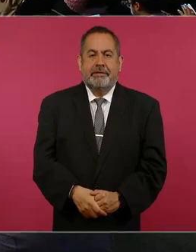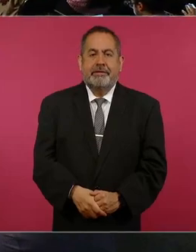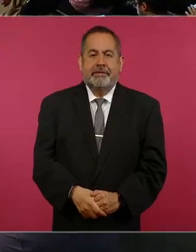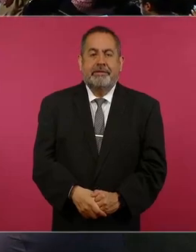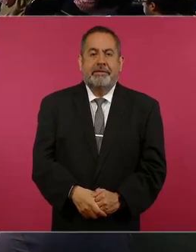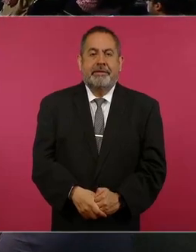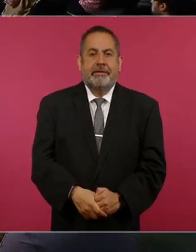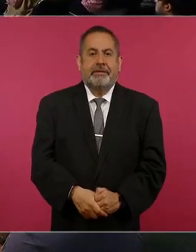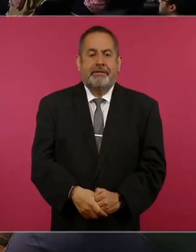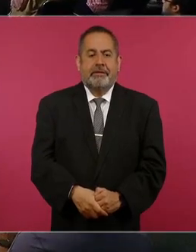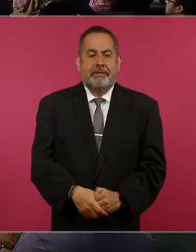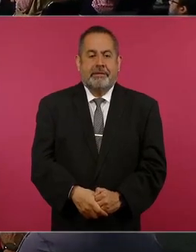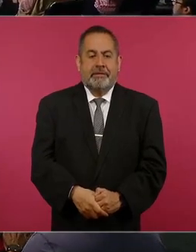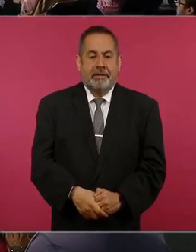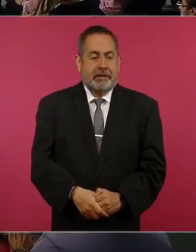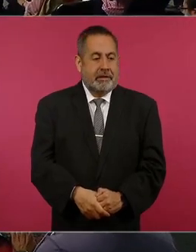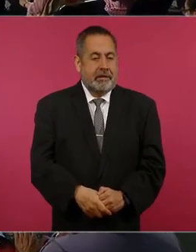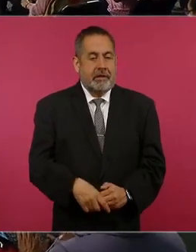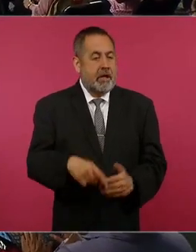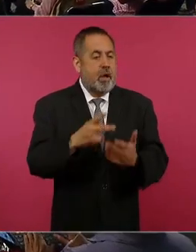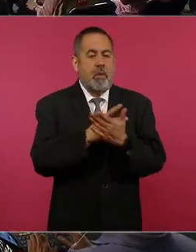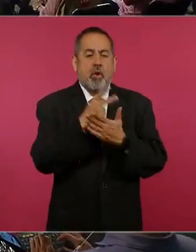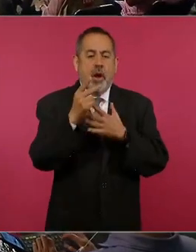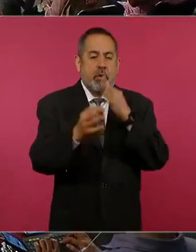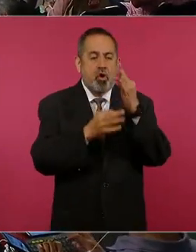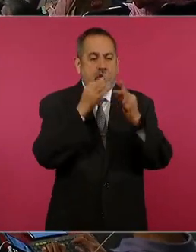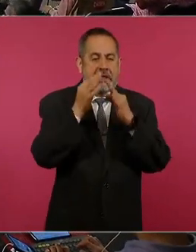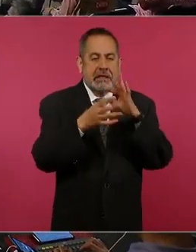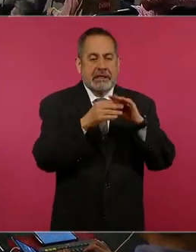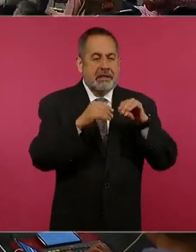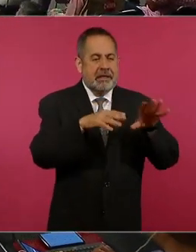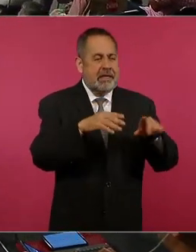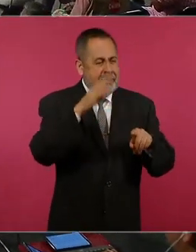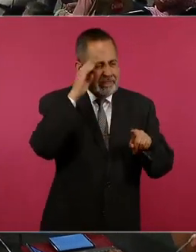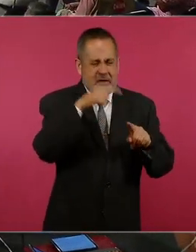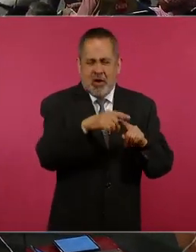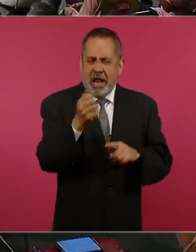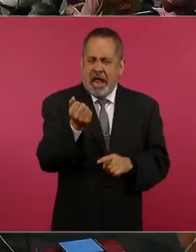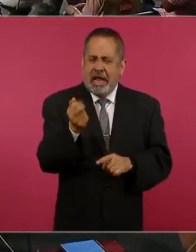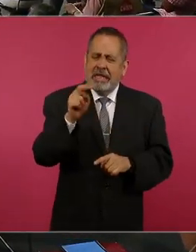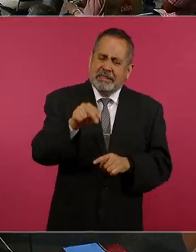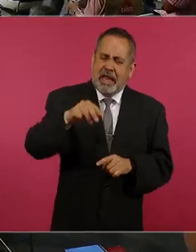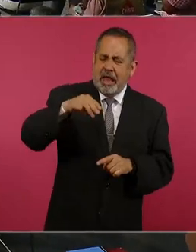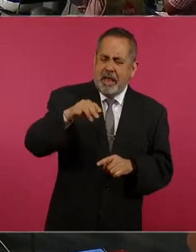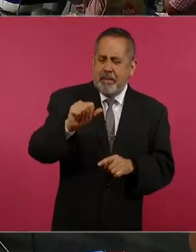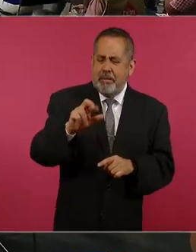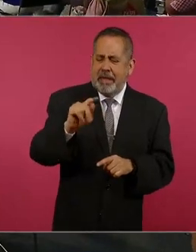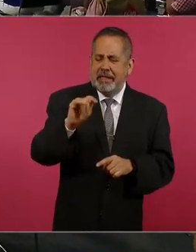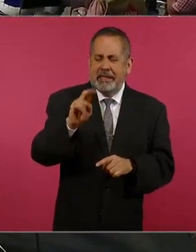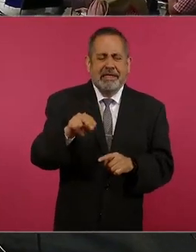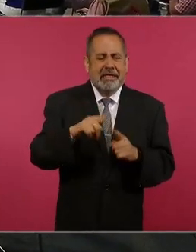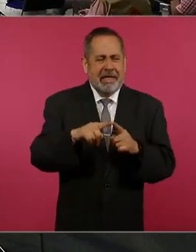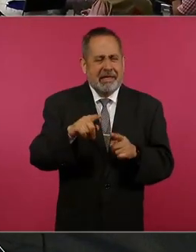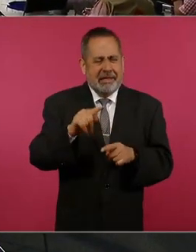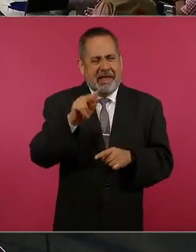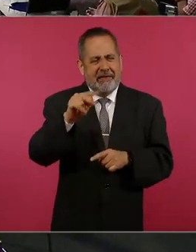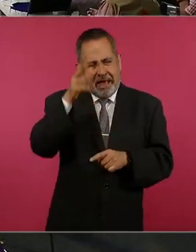Todo el programa de noticias de este señor San Martín, que está en Azteca,